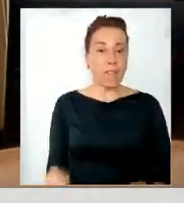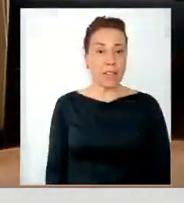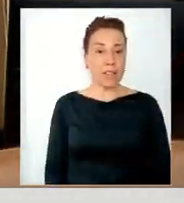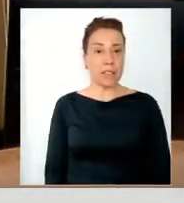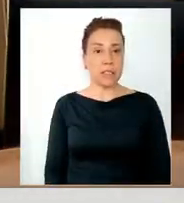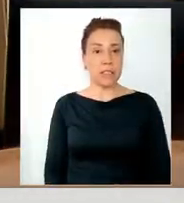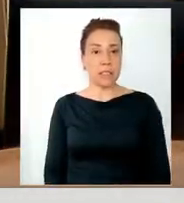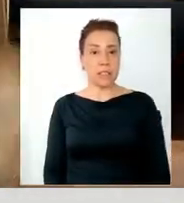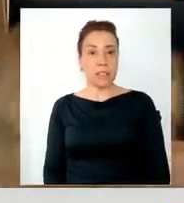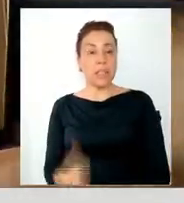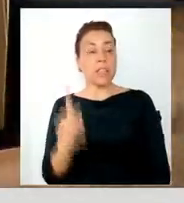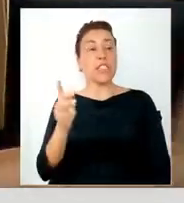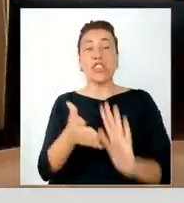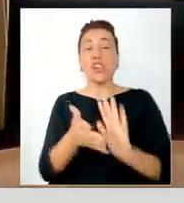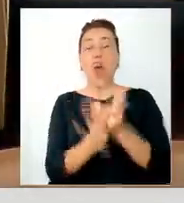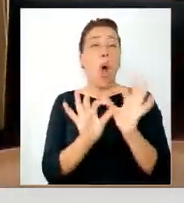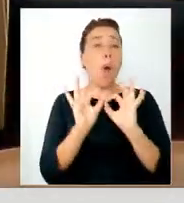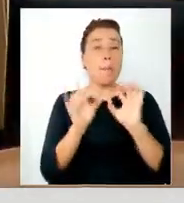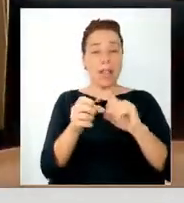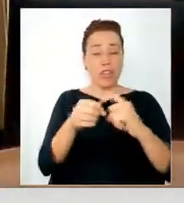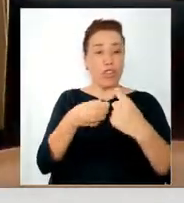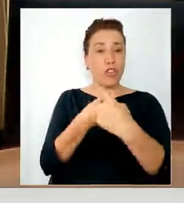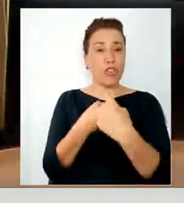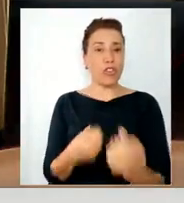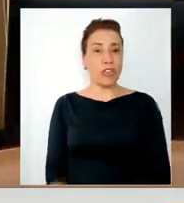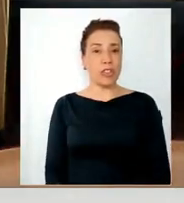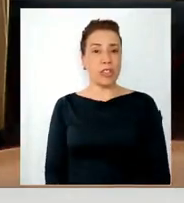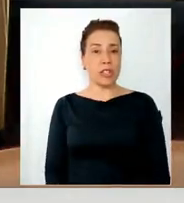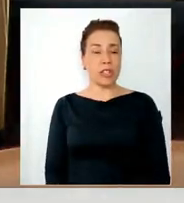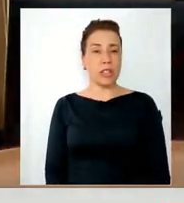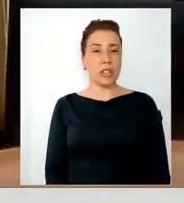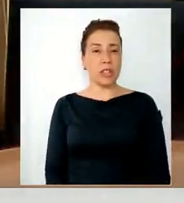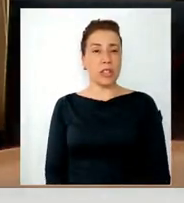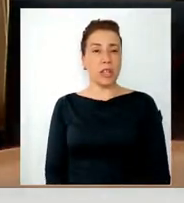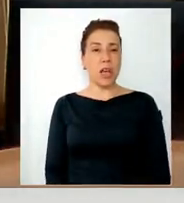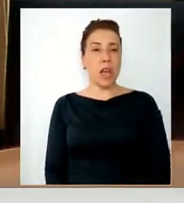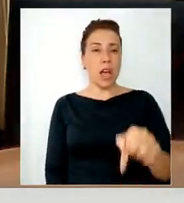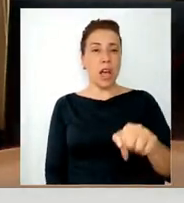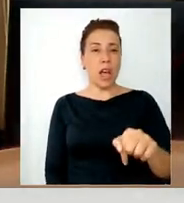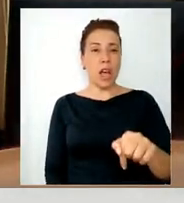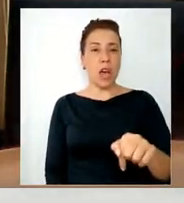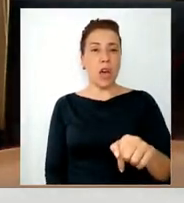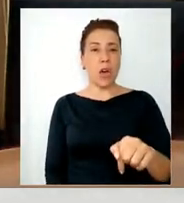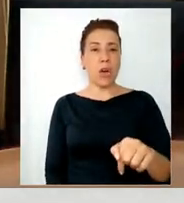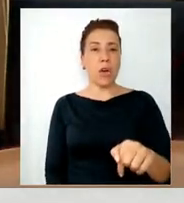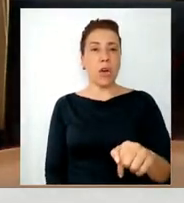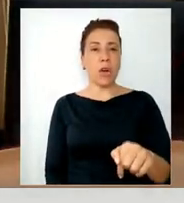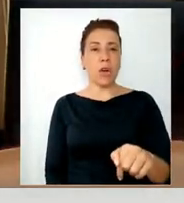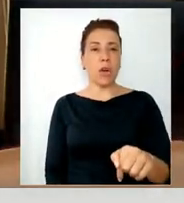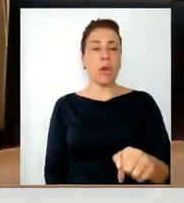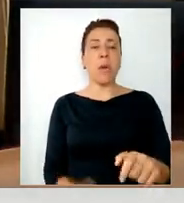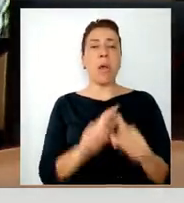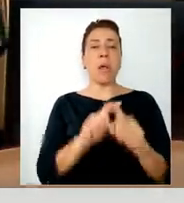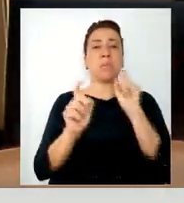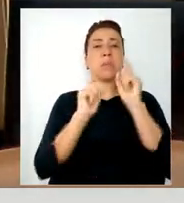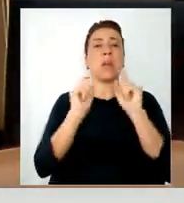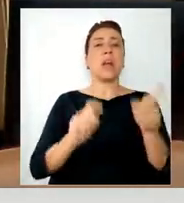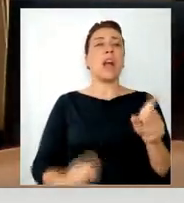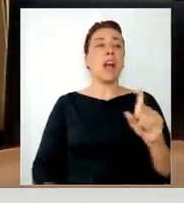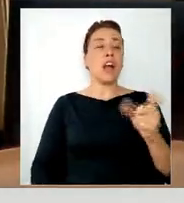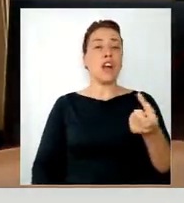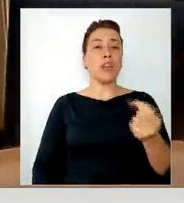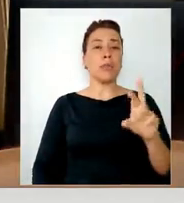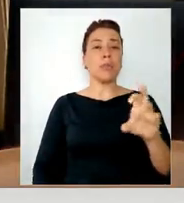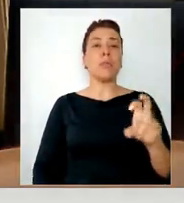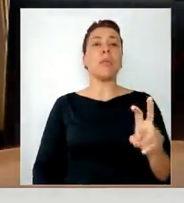completo y que hoy día está haciendo ciertos vilipendiado el gobernador por hacer un proceso